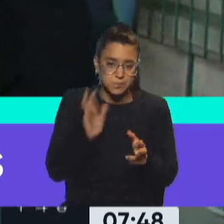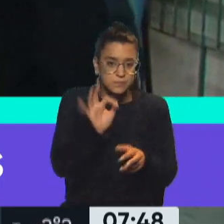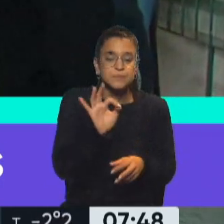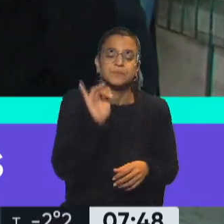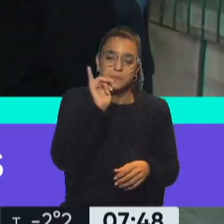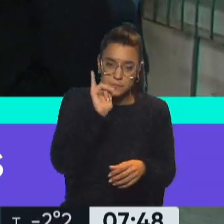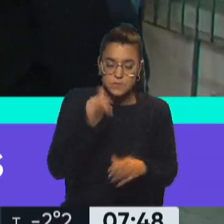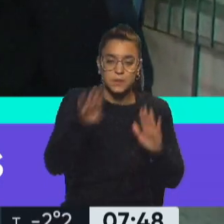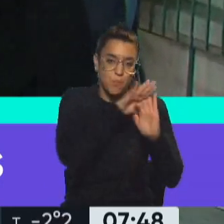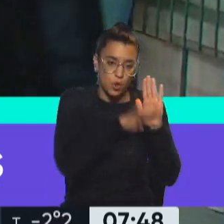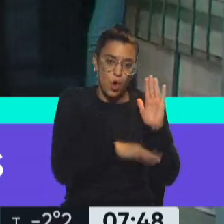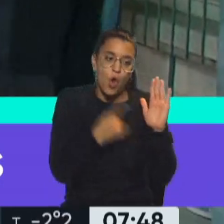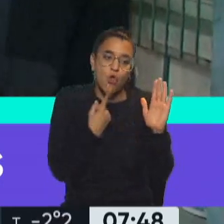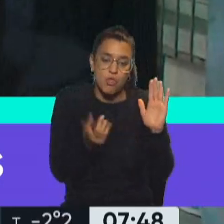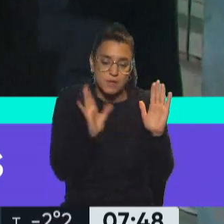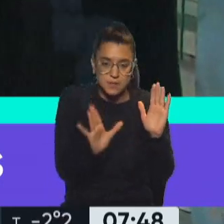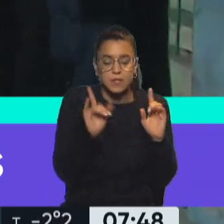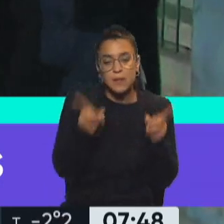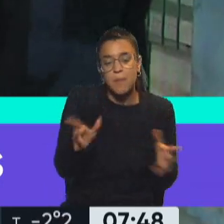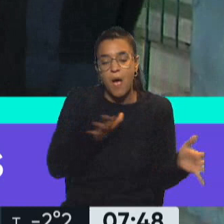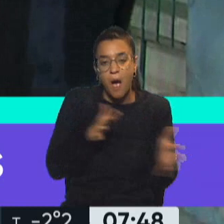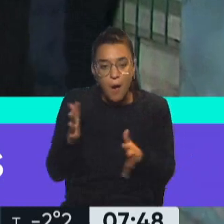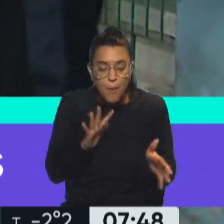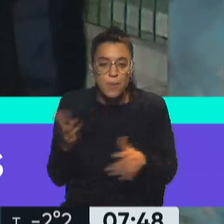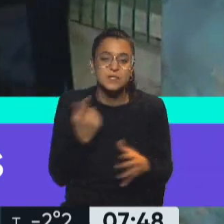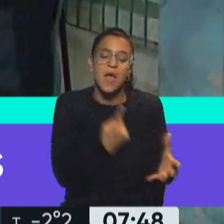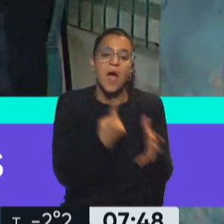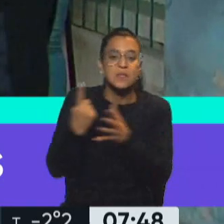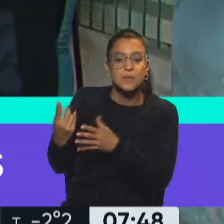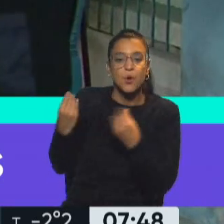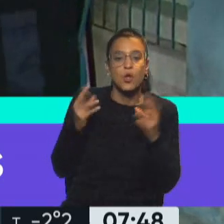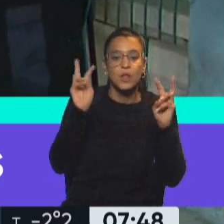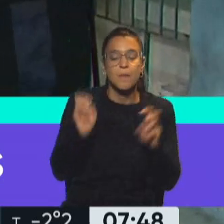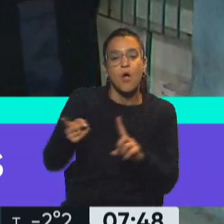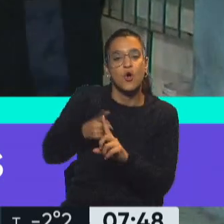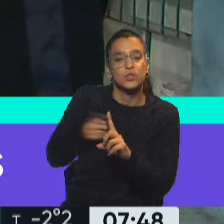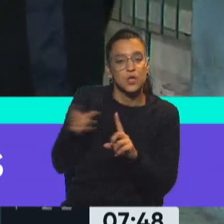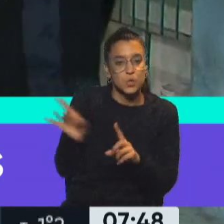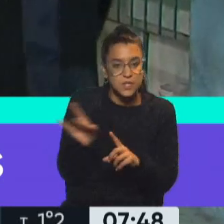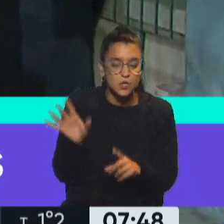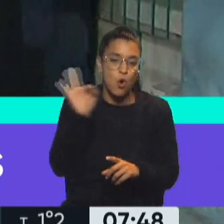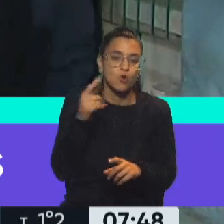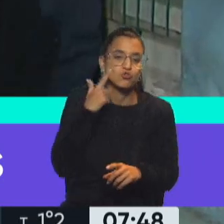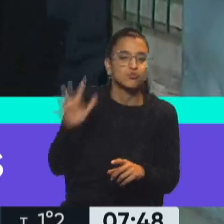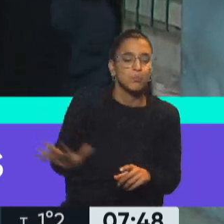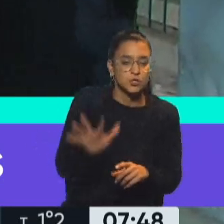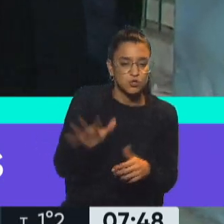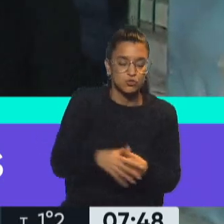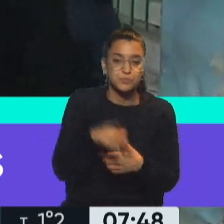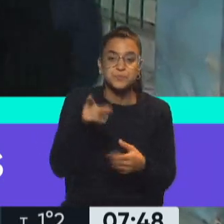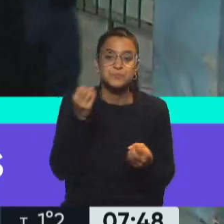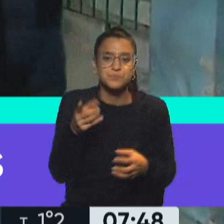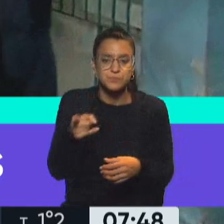todo eso forma parte del protocolo. También a veces se ha aislado por casos de contactos estrechos o sospechosos. ¿En su caso cómo le